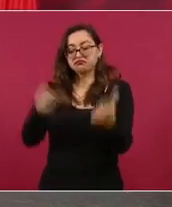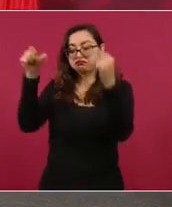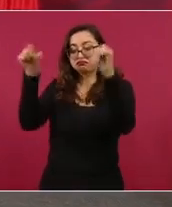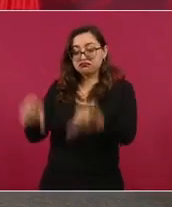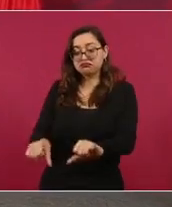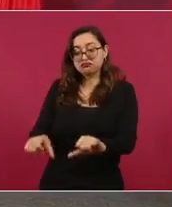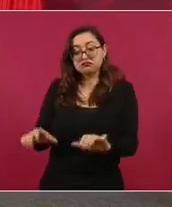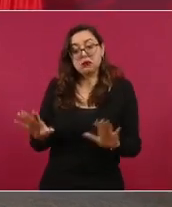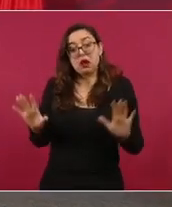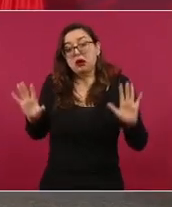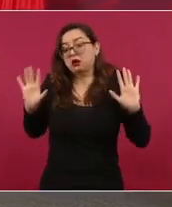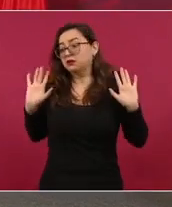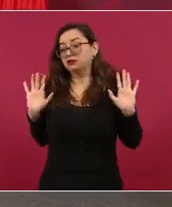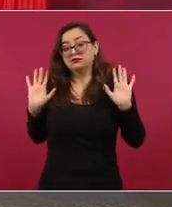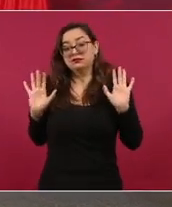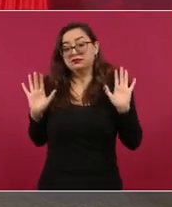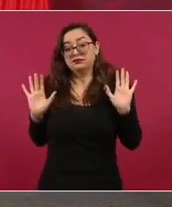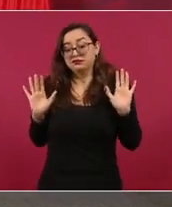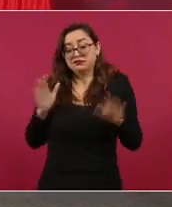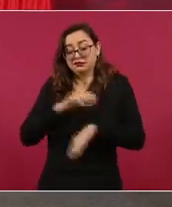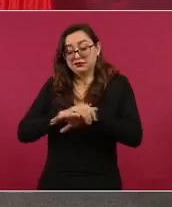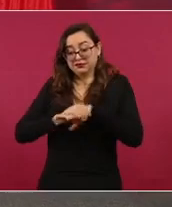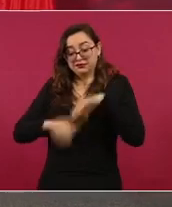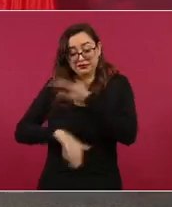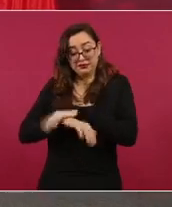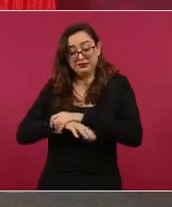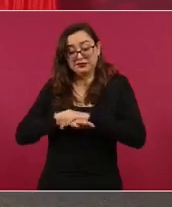pues ya cumplimos nosotros,